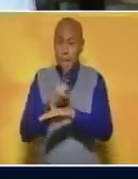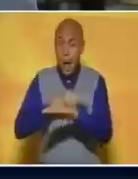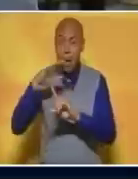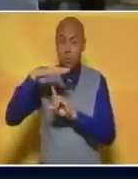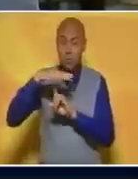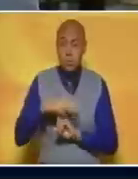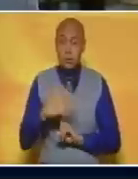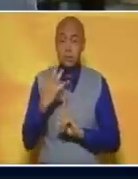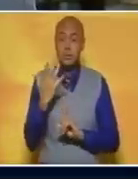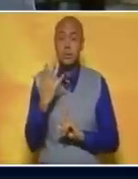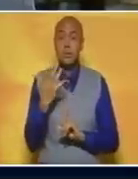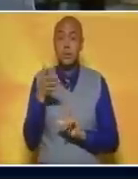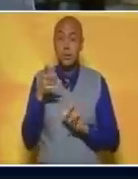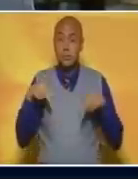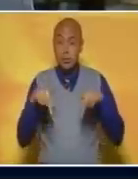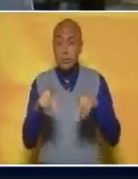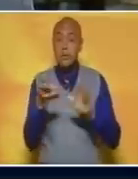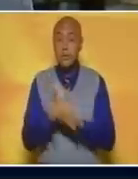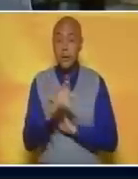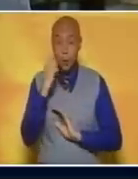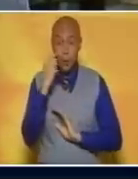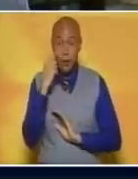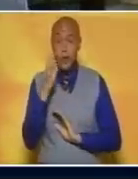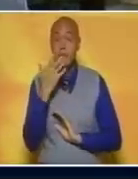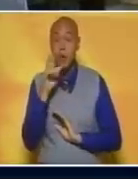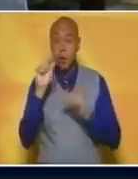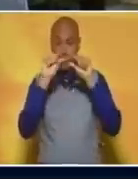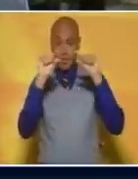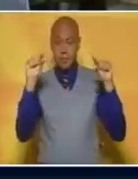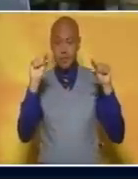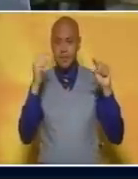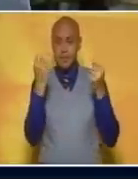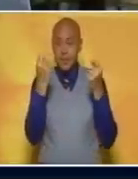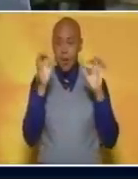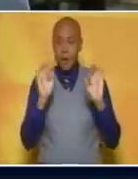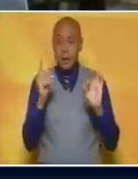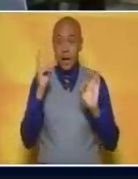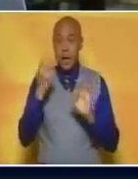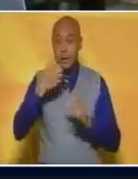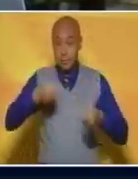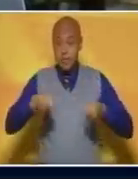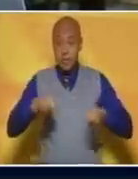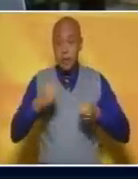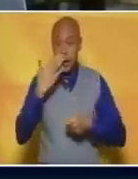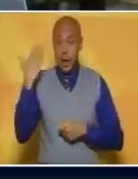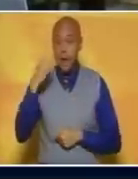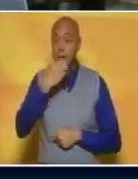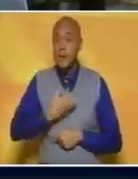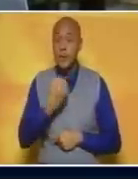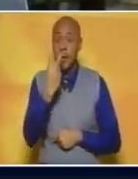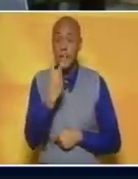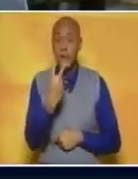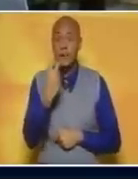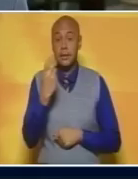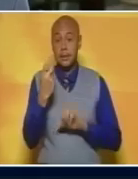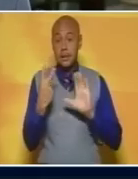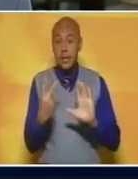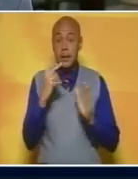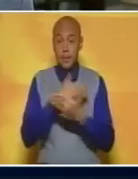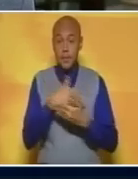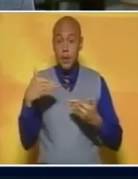nosotros tomamos como referencia la canasta básica familiar del mes de diciembre, que se colocó en 27 millones de